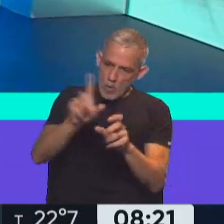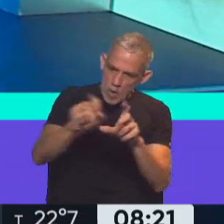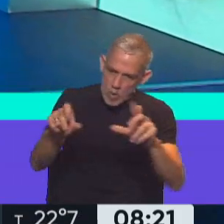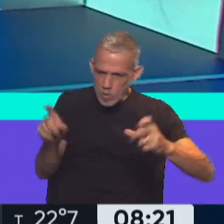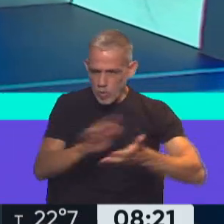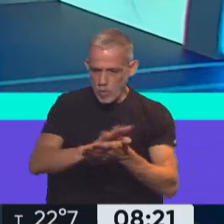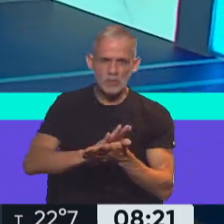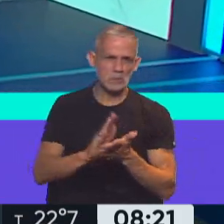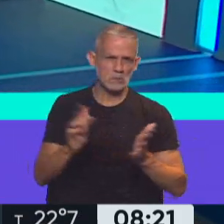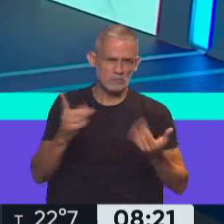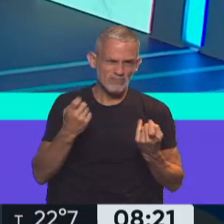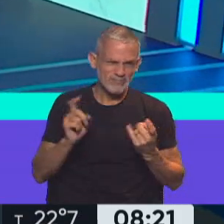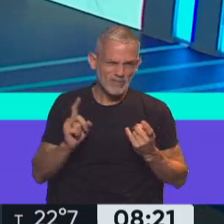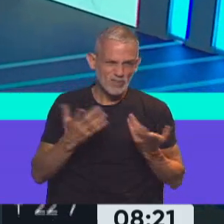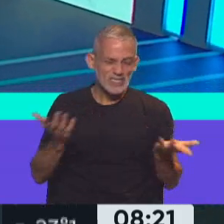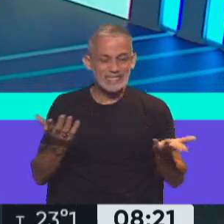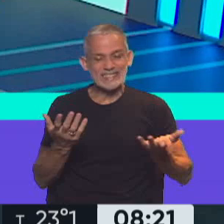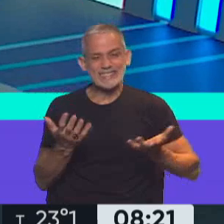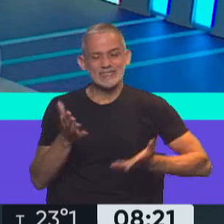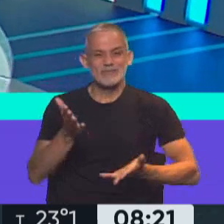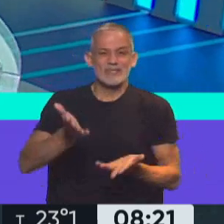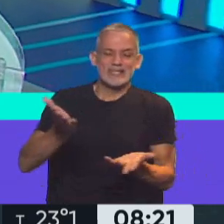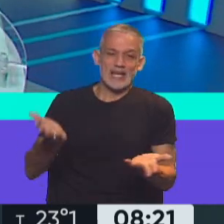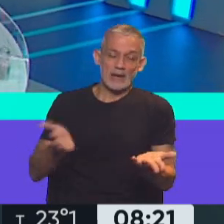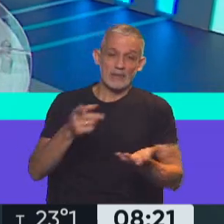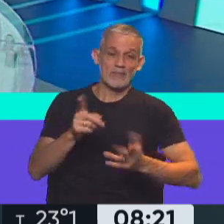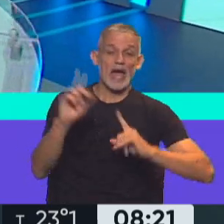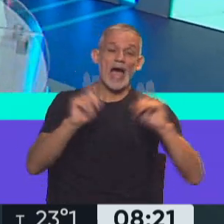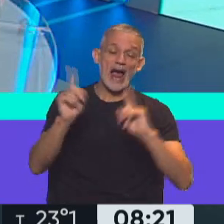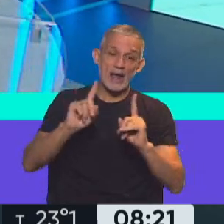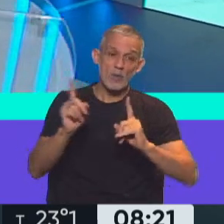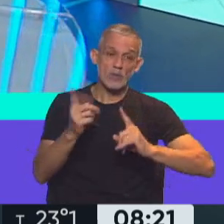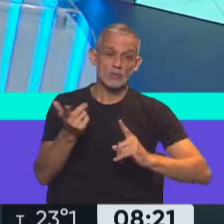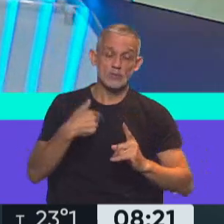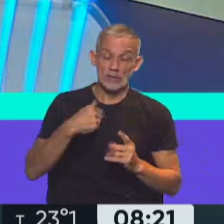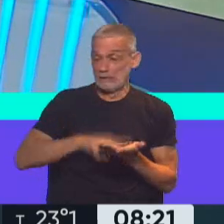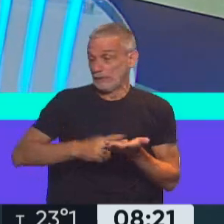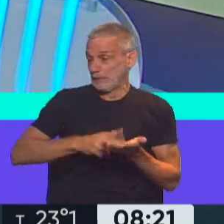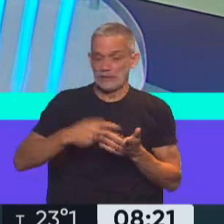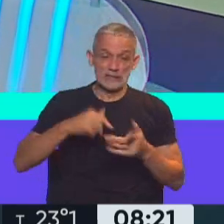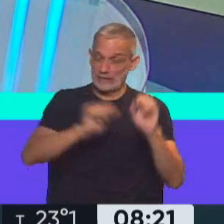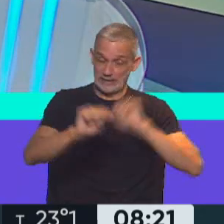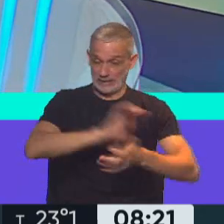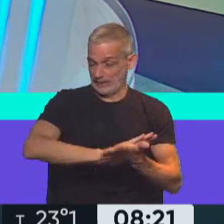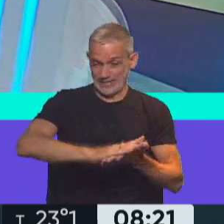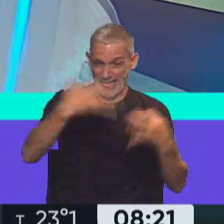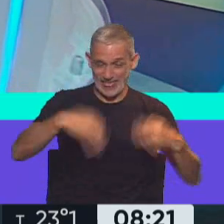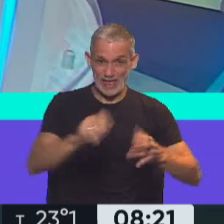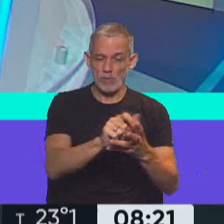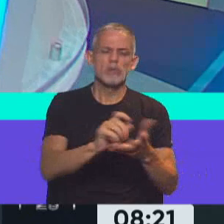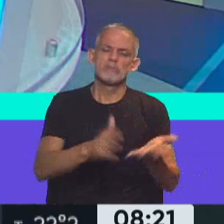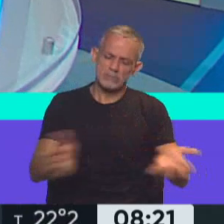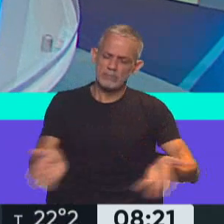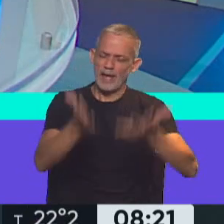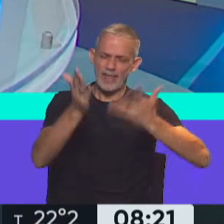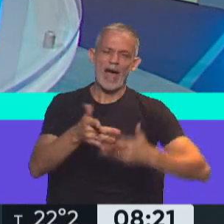todo. claro. ¿Eso ya no va? A ver, eso hay algunos que venimos No puedo diciendo dormir hace si no lo mucho. limpié, ¿eh? No, bueno, si no puedes dormir si No, no